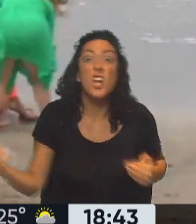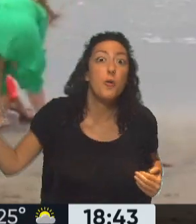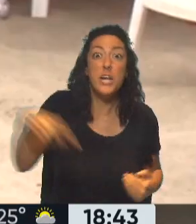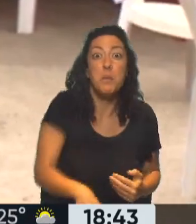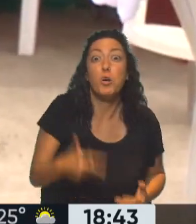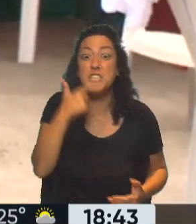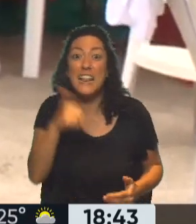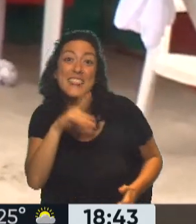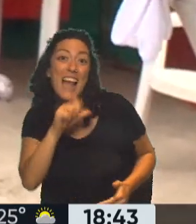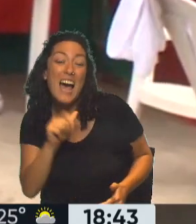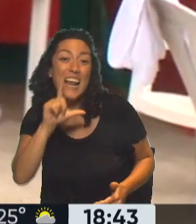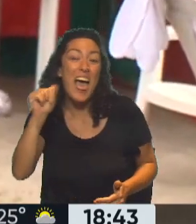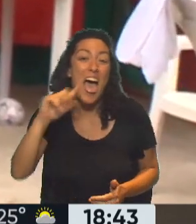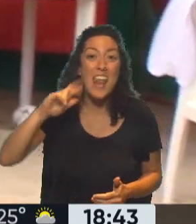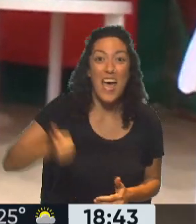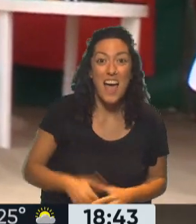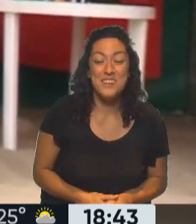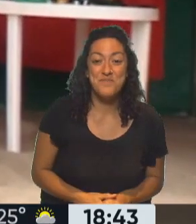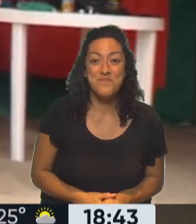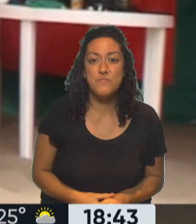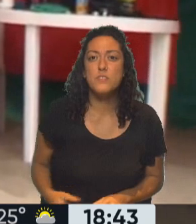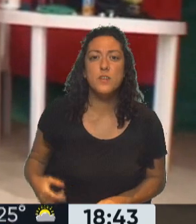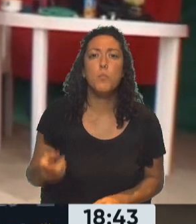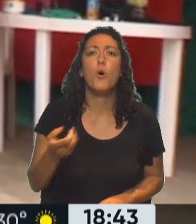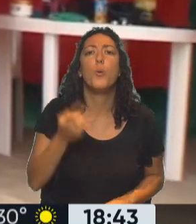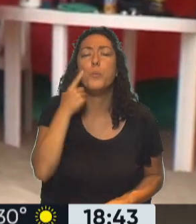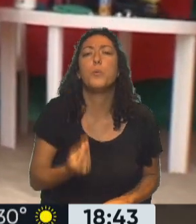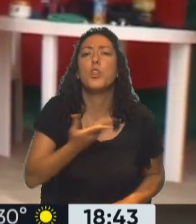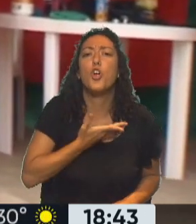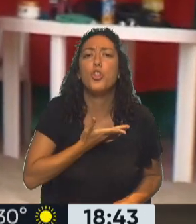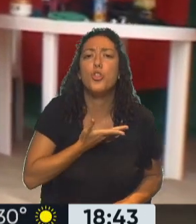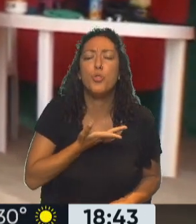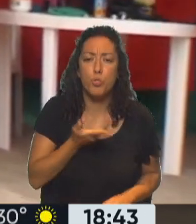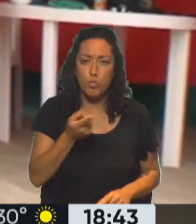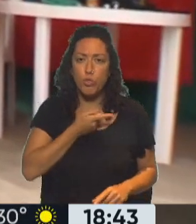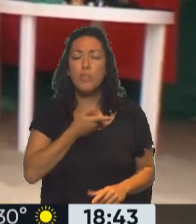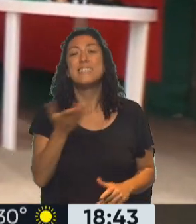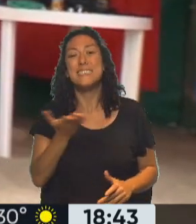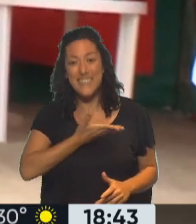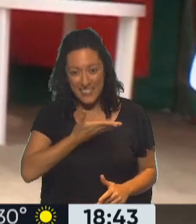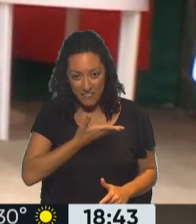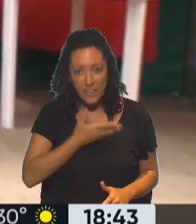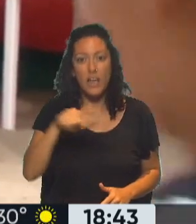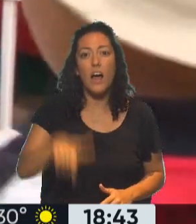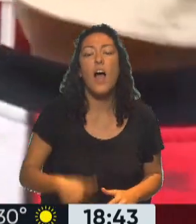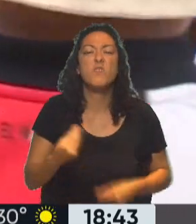Santa Clara. ¿De dónde venís? De Santa Fe. Ah, qué lindo. Che, ¿qué hacen acá? ¿Jugás a la